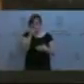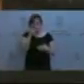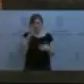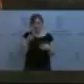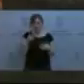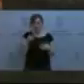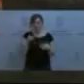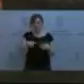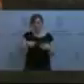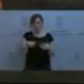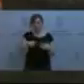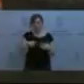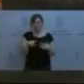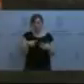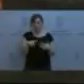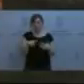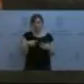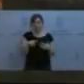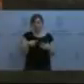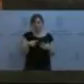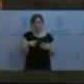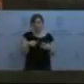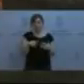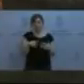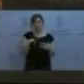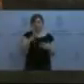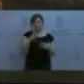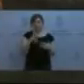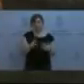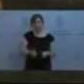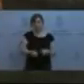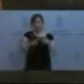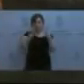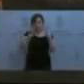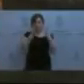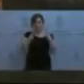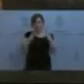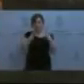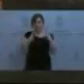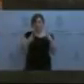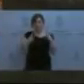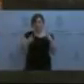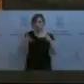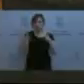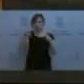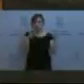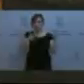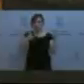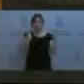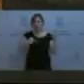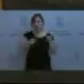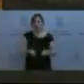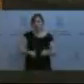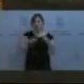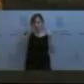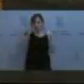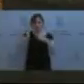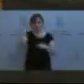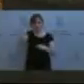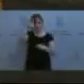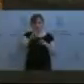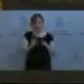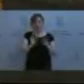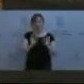monitorización, así lo digo, monitorización de edificios prerrománicos con pinturas murales Liño, Santullano y Sant Adriano. Todo